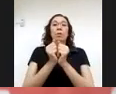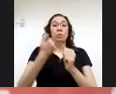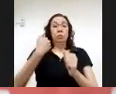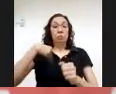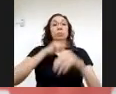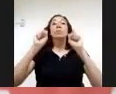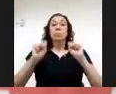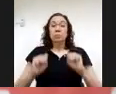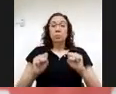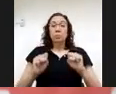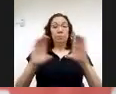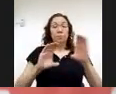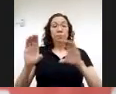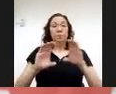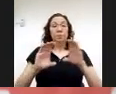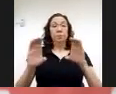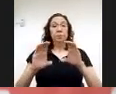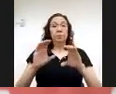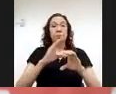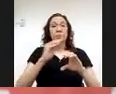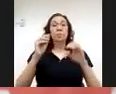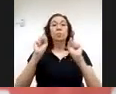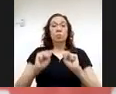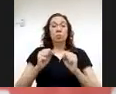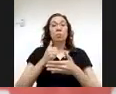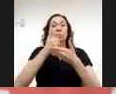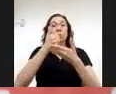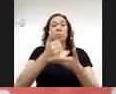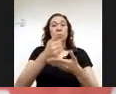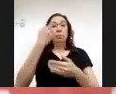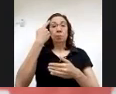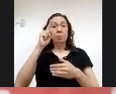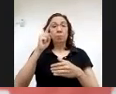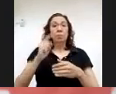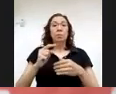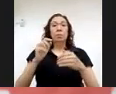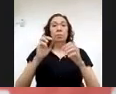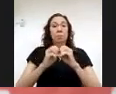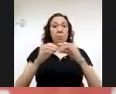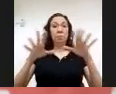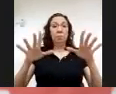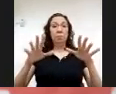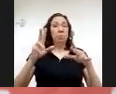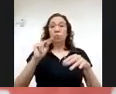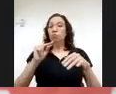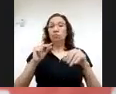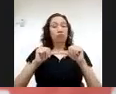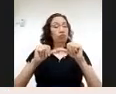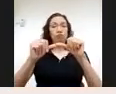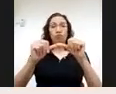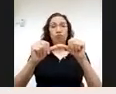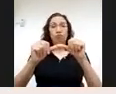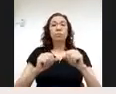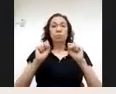podemos hacer y contribuir para que la pandemia ya no continúe.